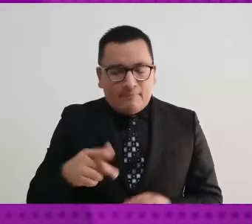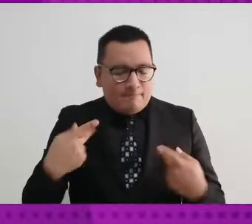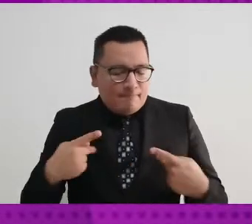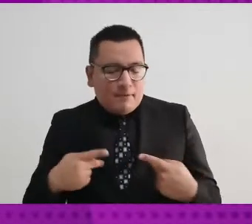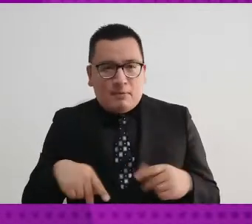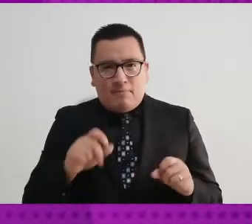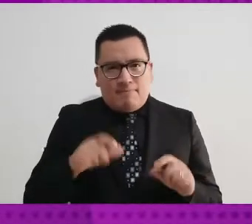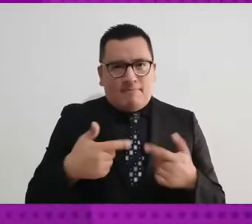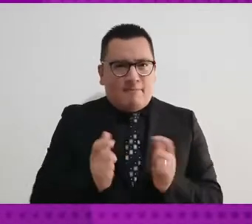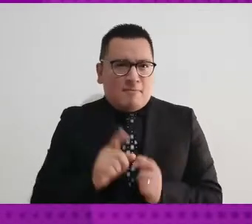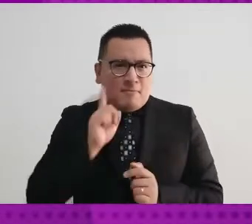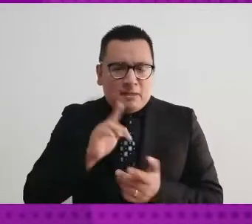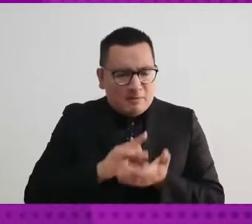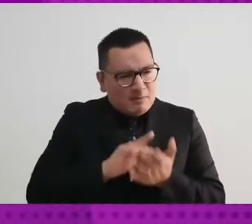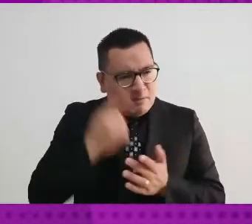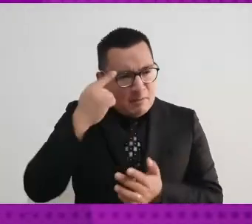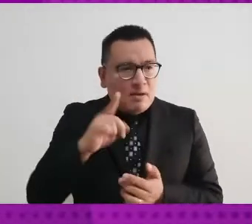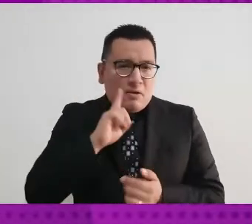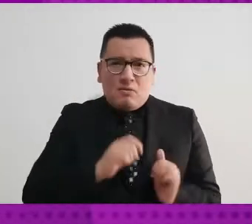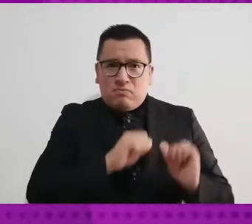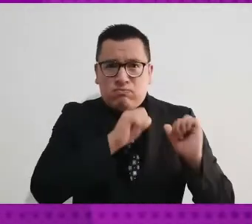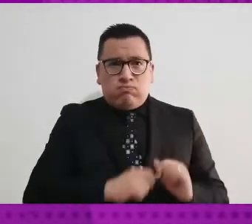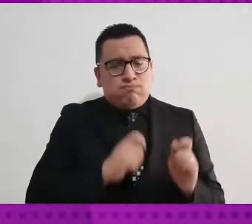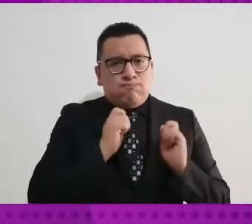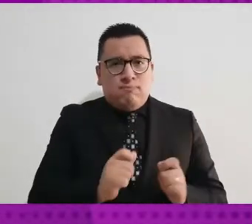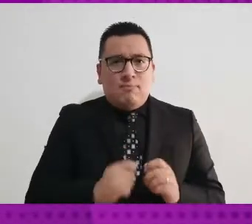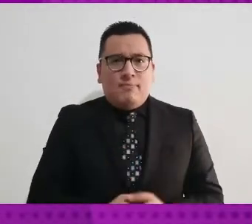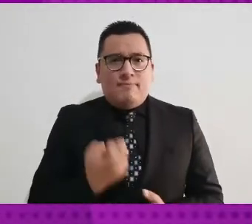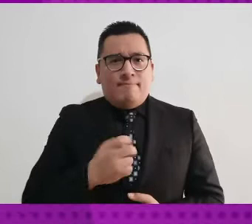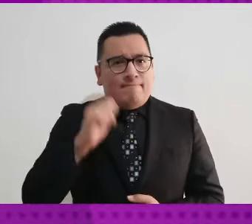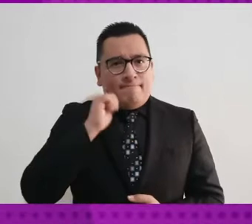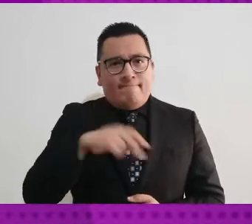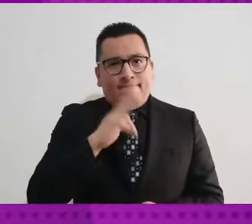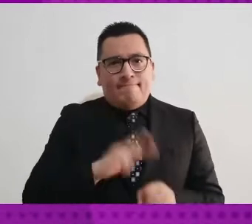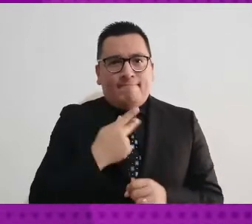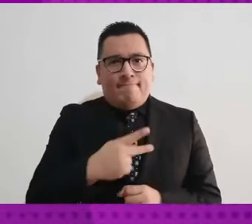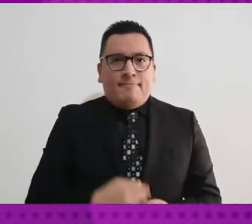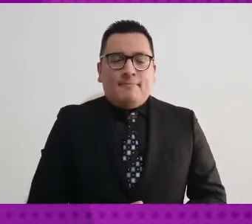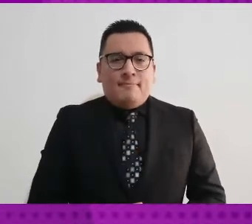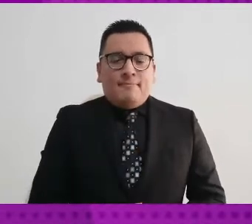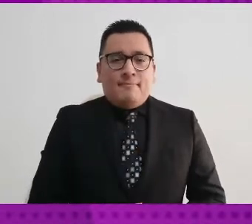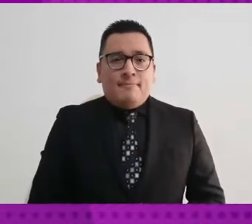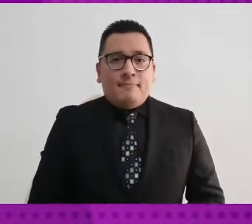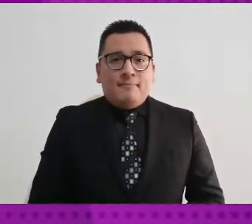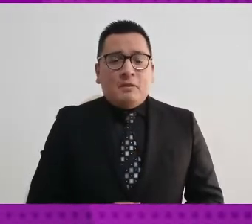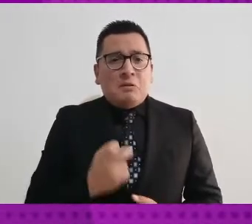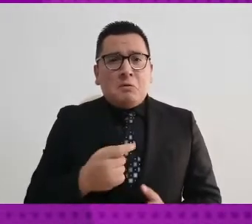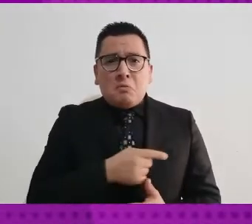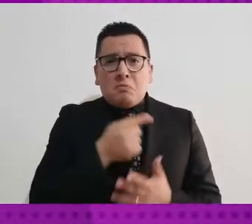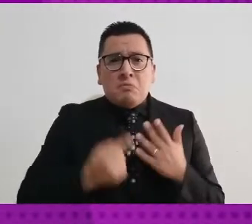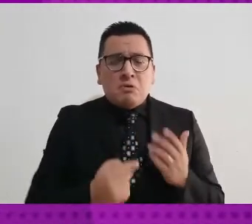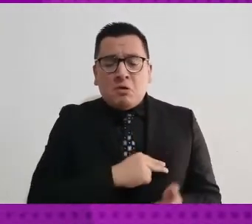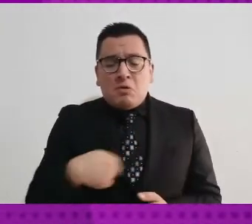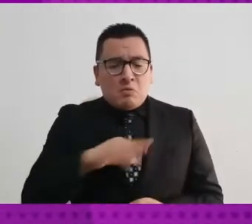mismas para apropiarse de ese espacio público que siempre ha sido naturalmente de ellas, ¿no? En fin, todo esto